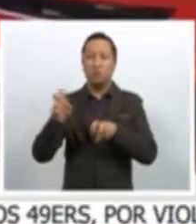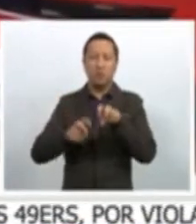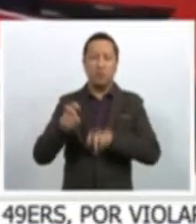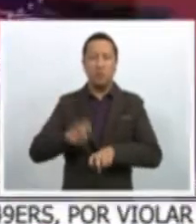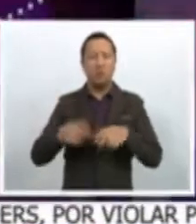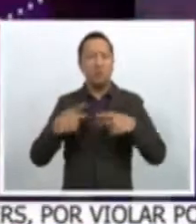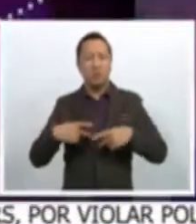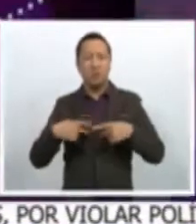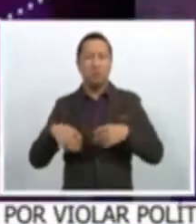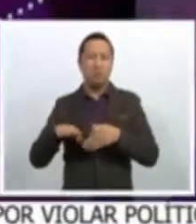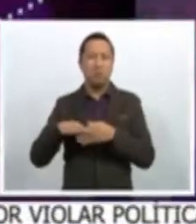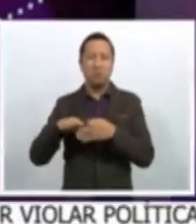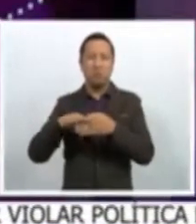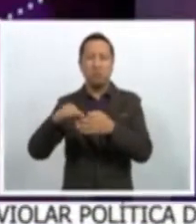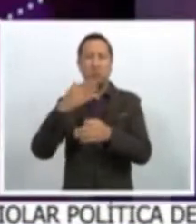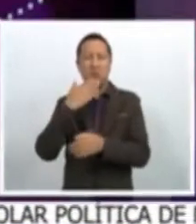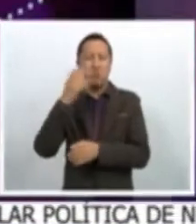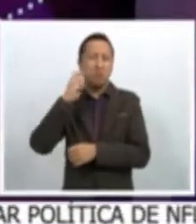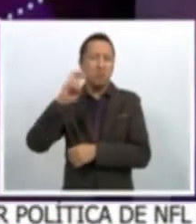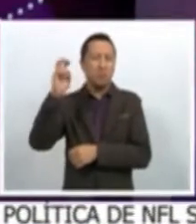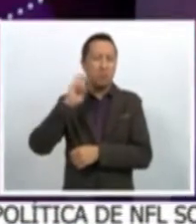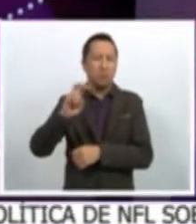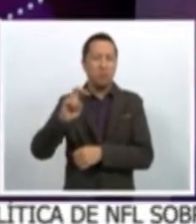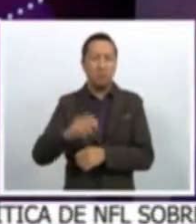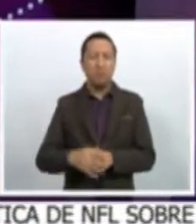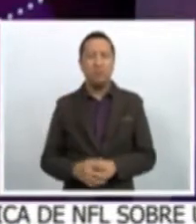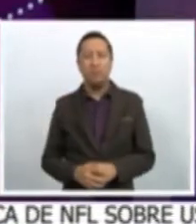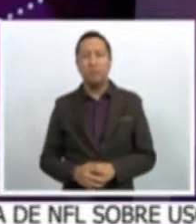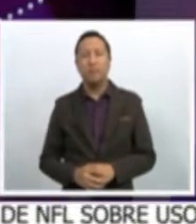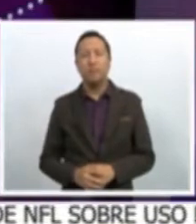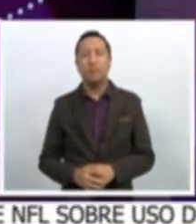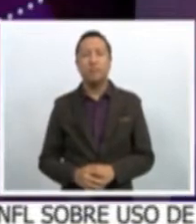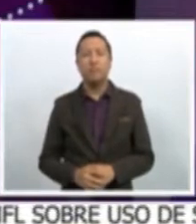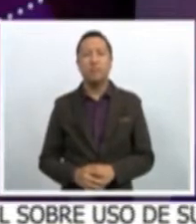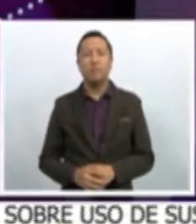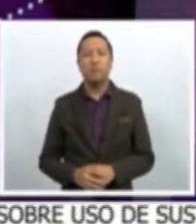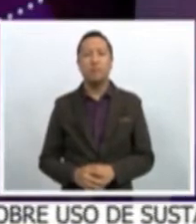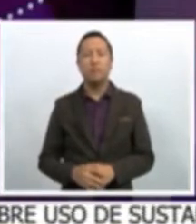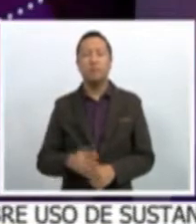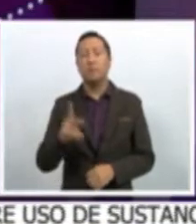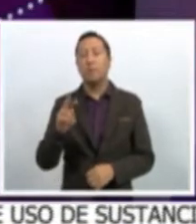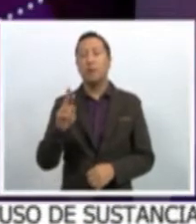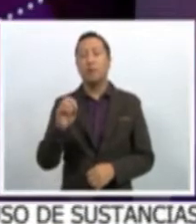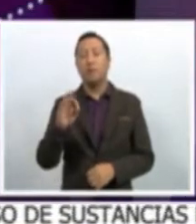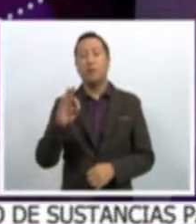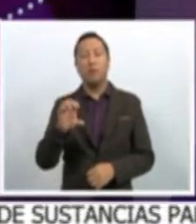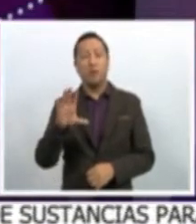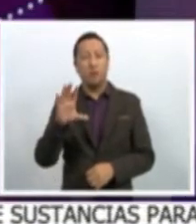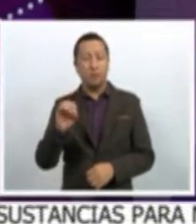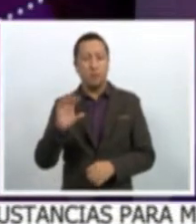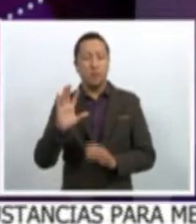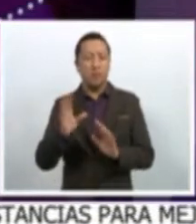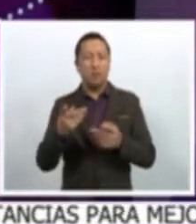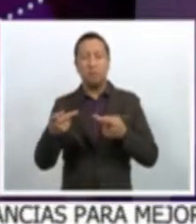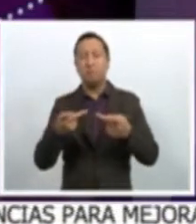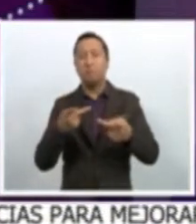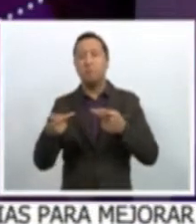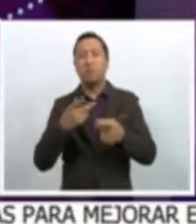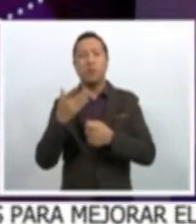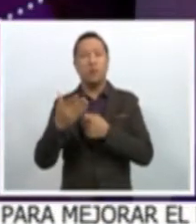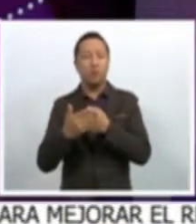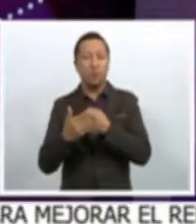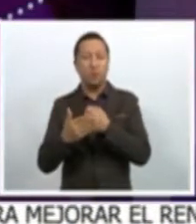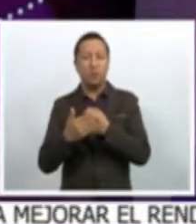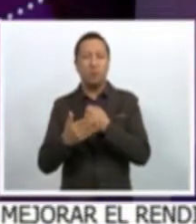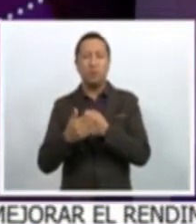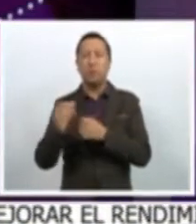usuarios. Y continuando con más noticias, le informo que la Procuraduría Federal del Consumidor, la Profeco, alista sus operativos decembrinos en